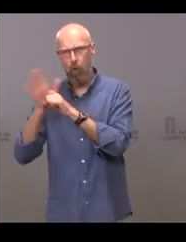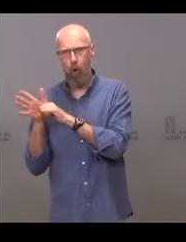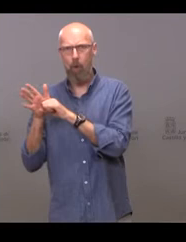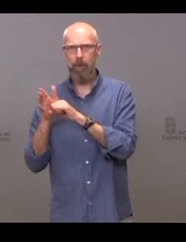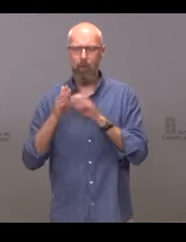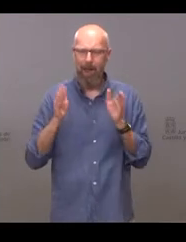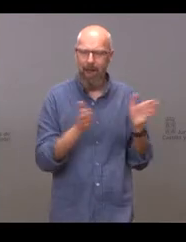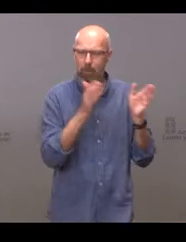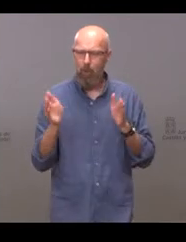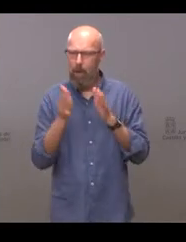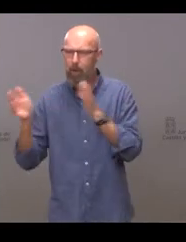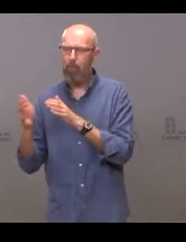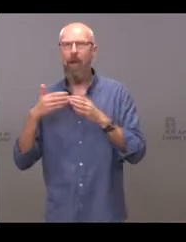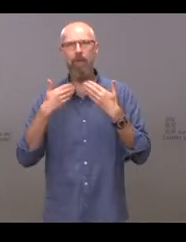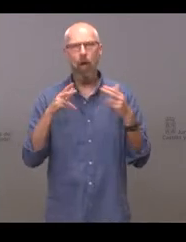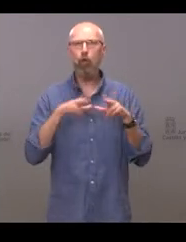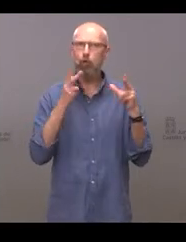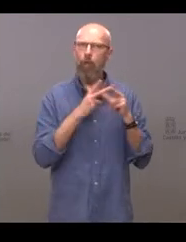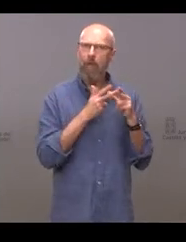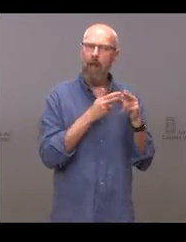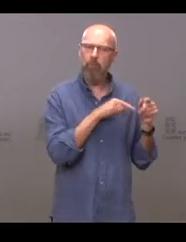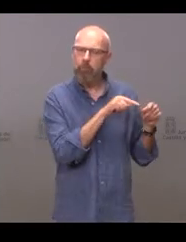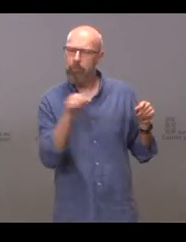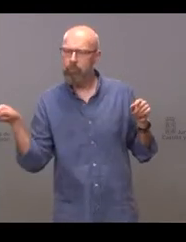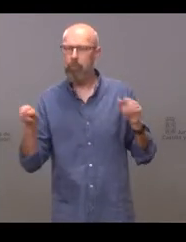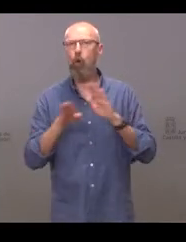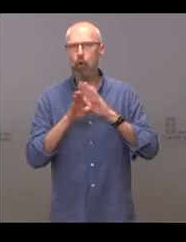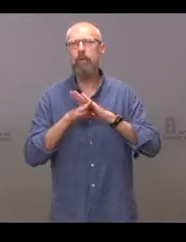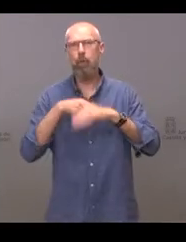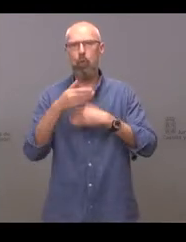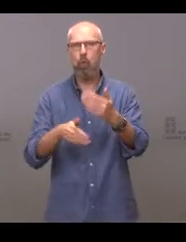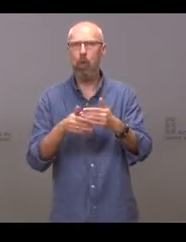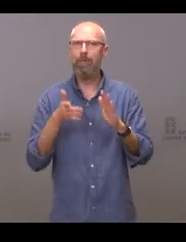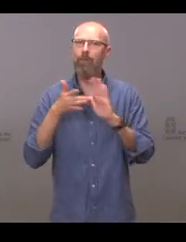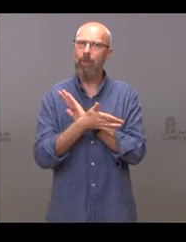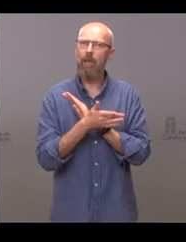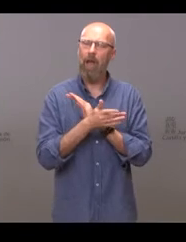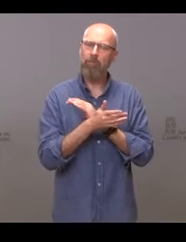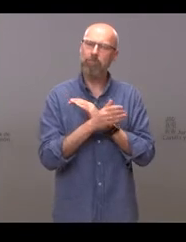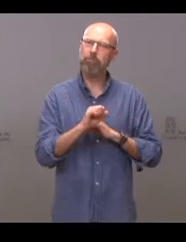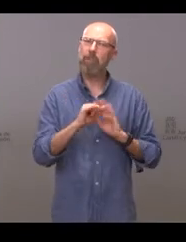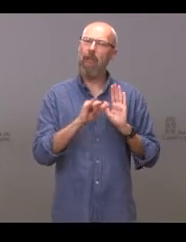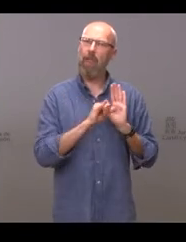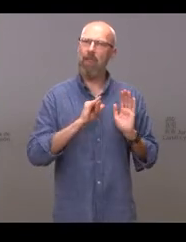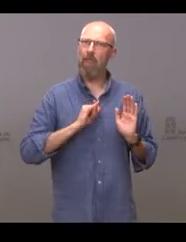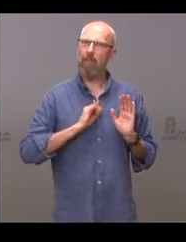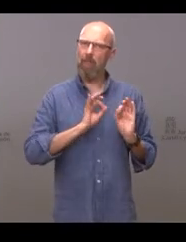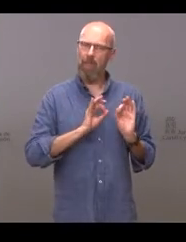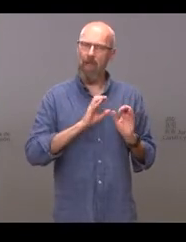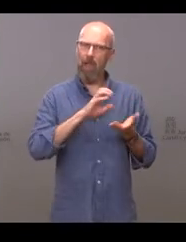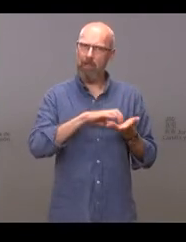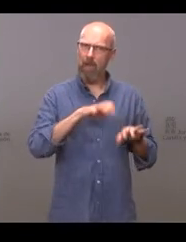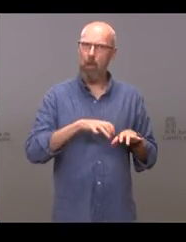el diálogo social resiste aguanta y que efectivamente es una seña de identidad de esta comunidad que se afianza con este acuerdo